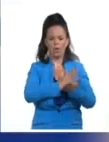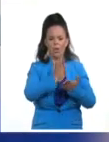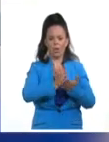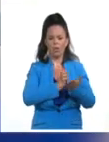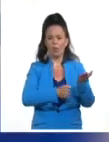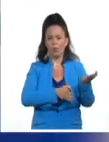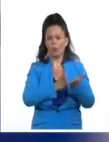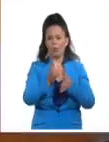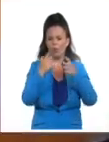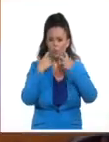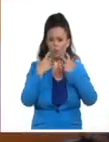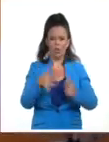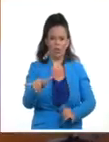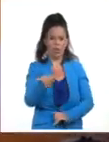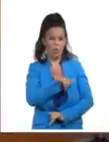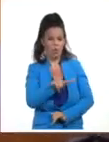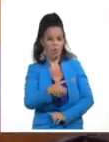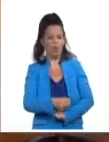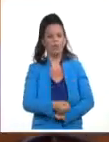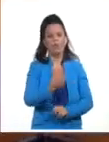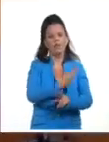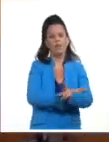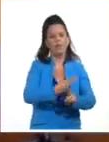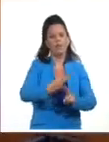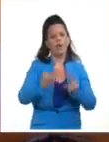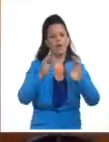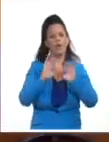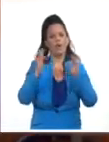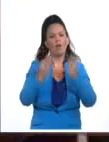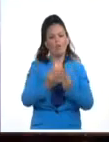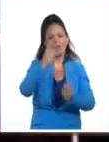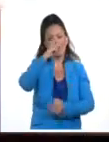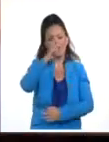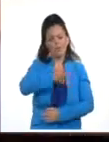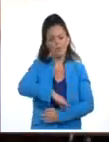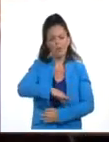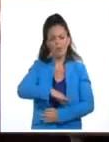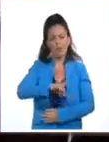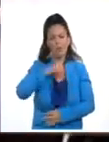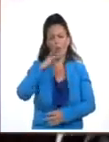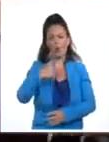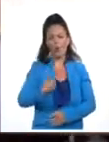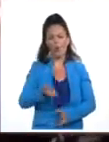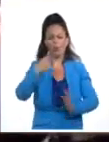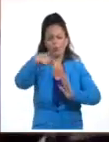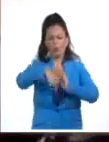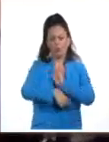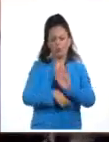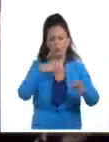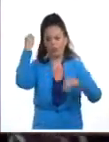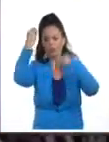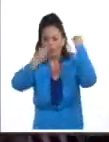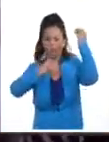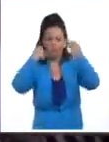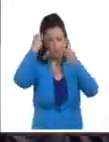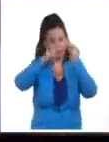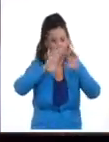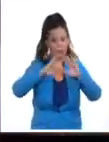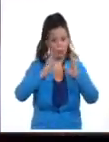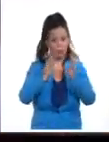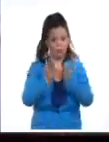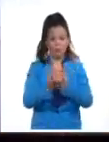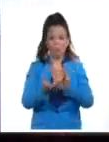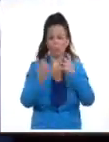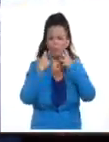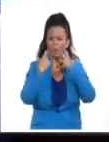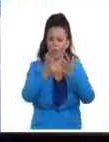les imprimió. Las historias familiares de su infancia, su mirada atenta al fondo de las cosas en cada momento, resultaron obras